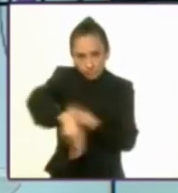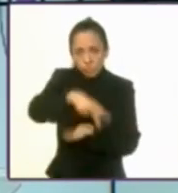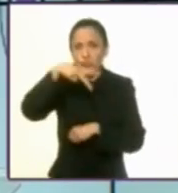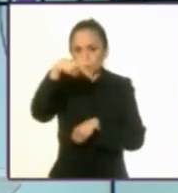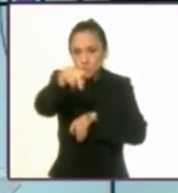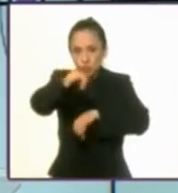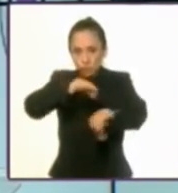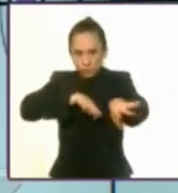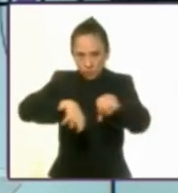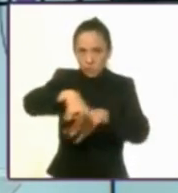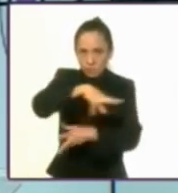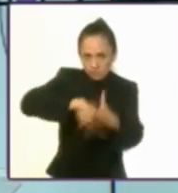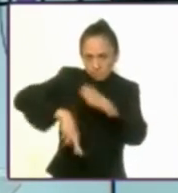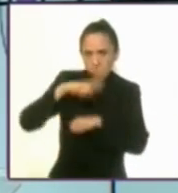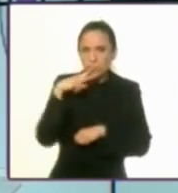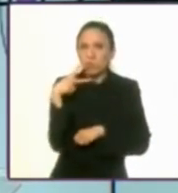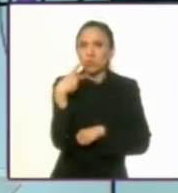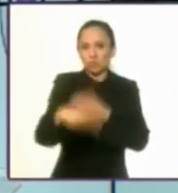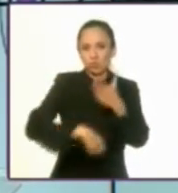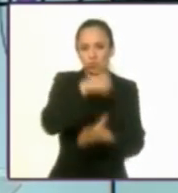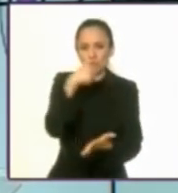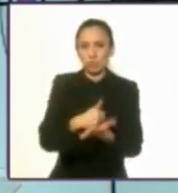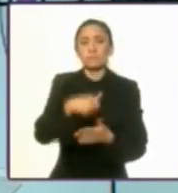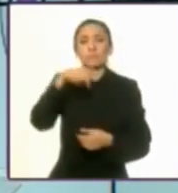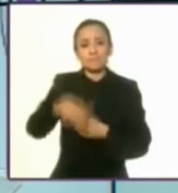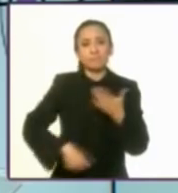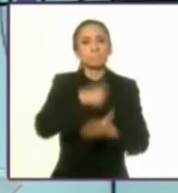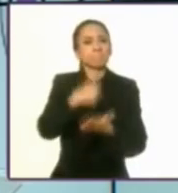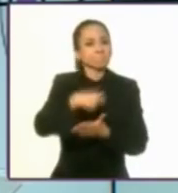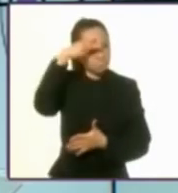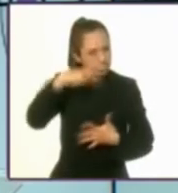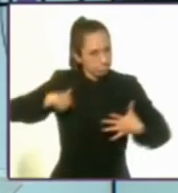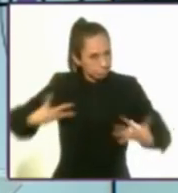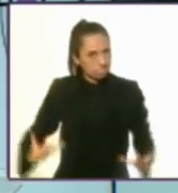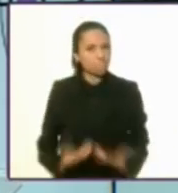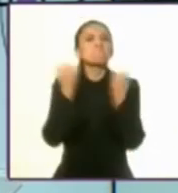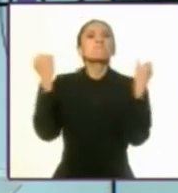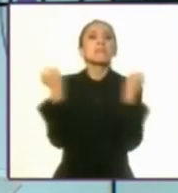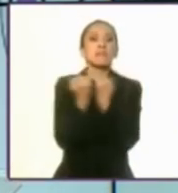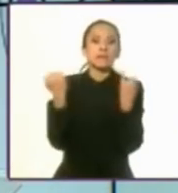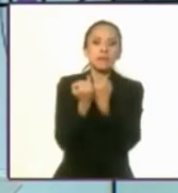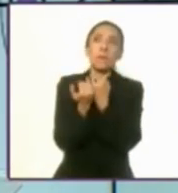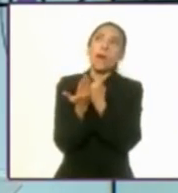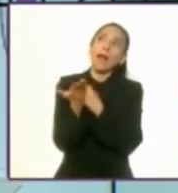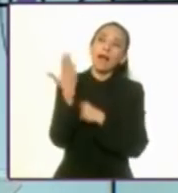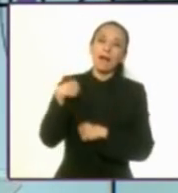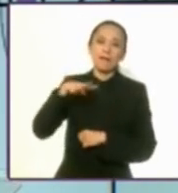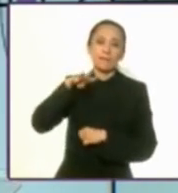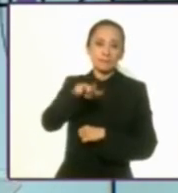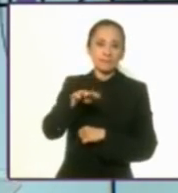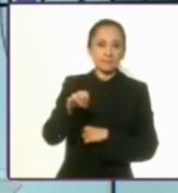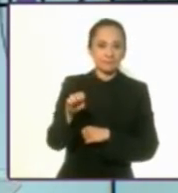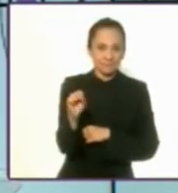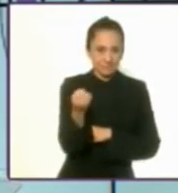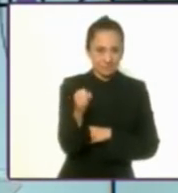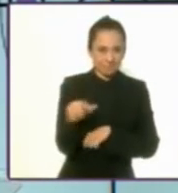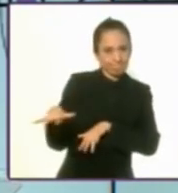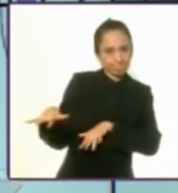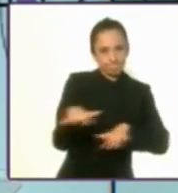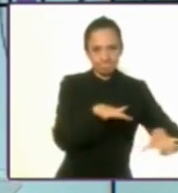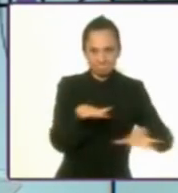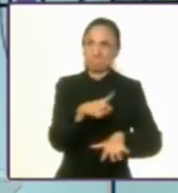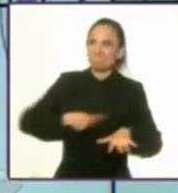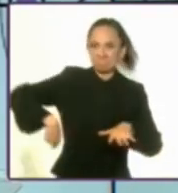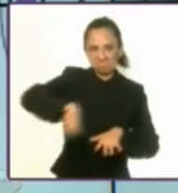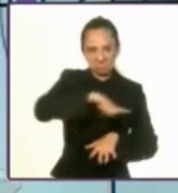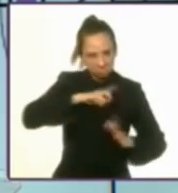ciudad recuperemos la ciudad de mexico como lo hicimos el 19 de septiembre en el temblor muchas